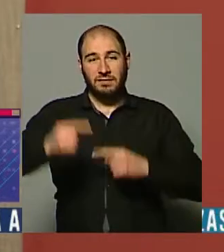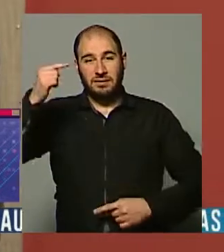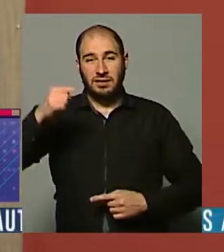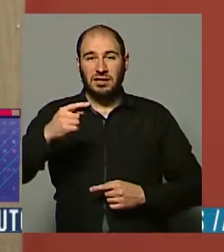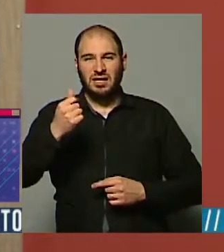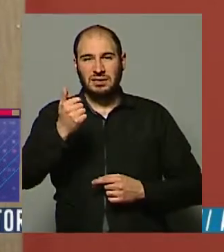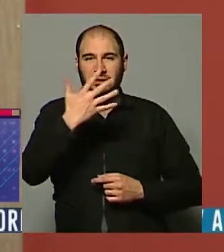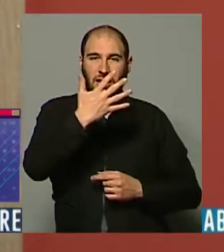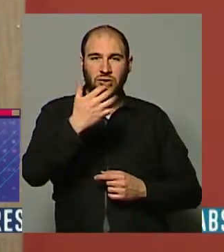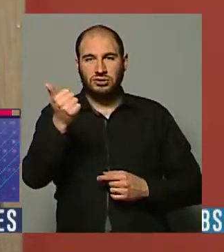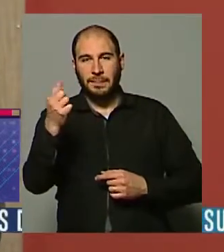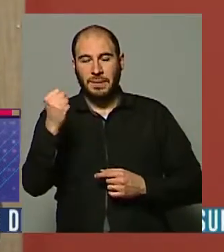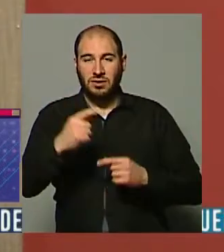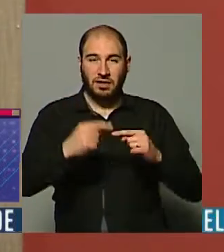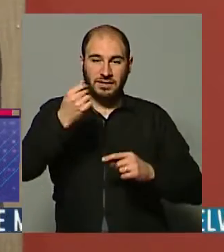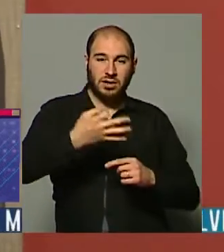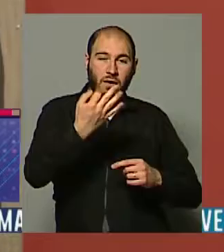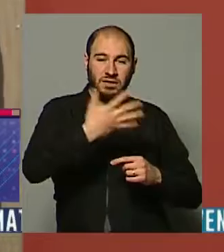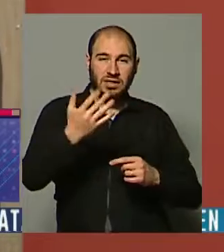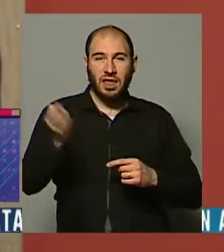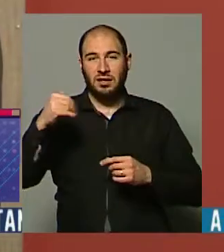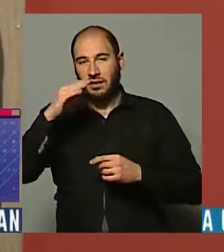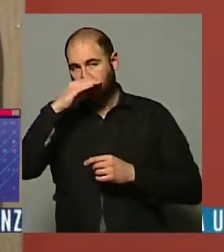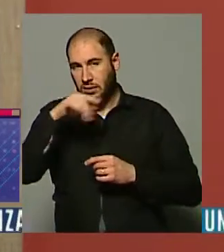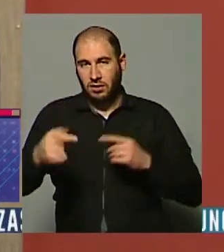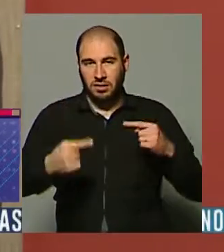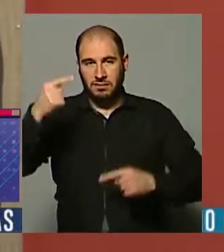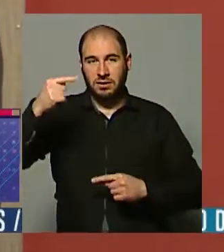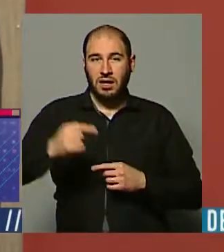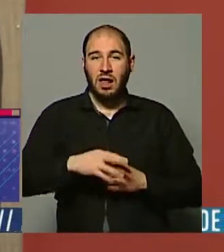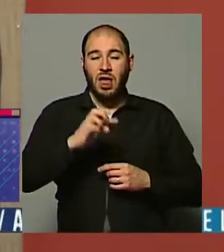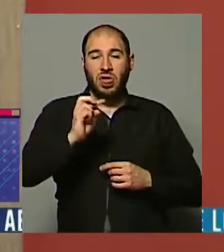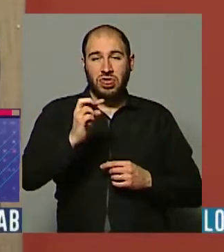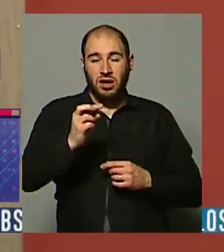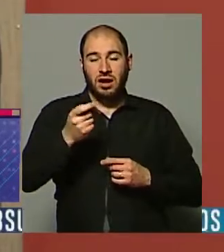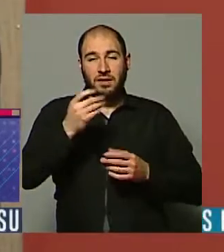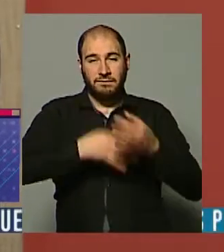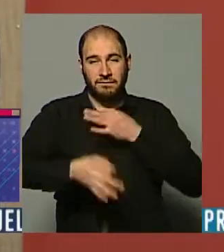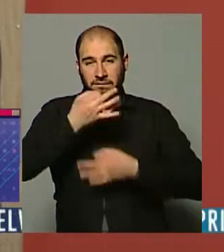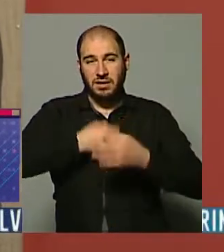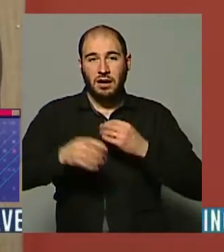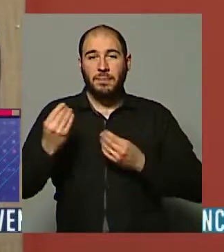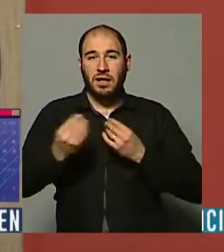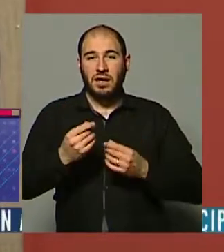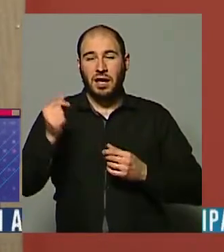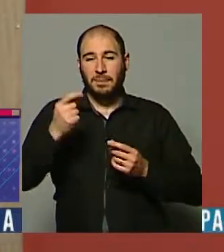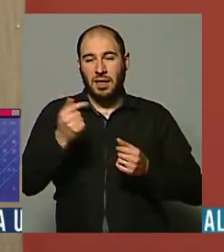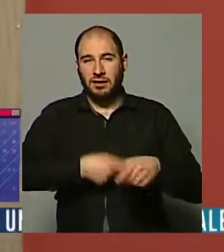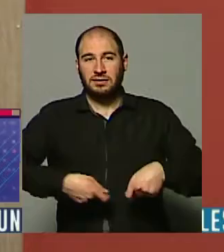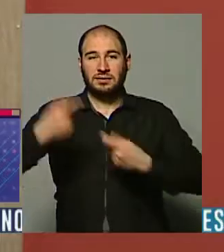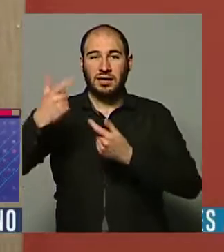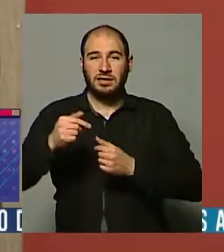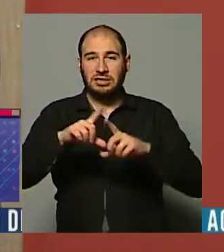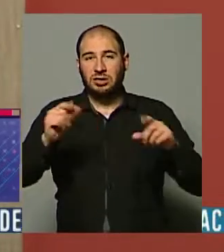hay casi 5 o 6 pesos de diferencia entre el oficial y el marginal. El dólar contado con liquidación es el que se utiliza para fugar divisas